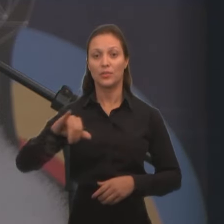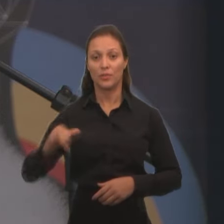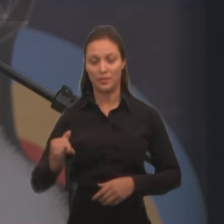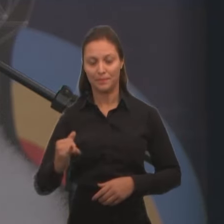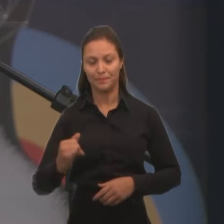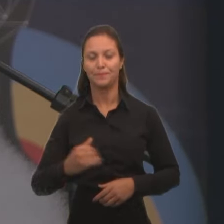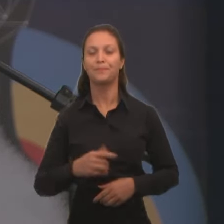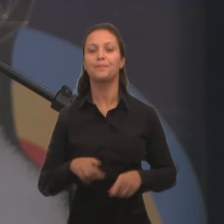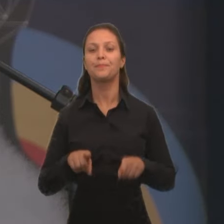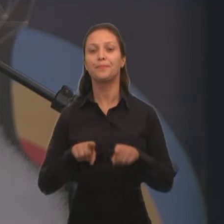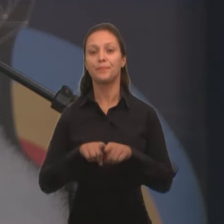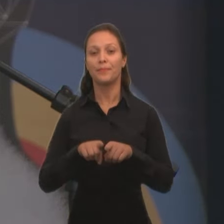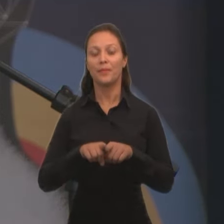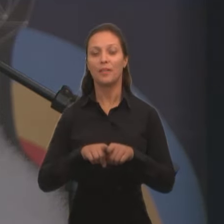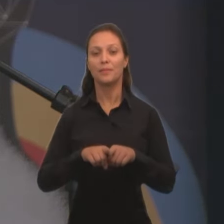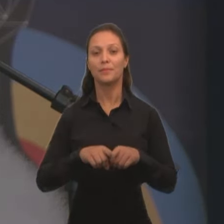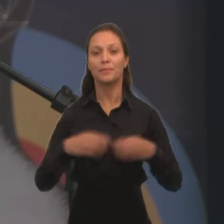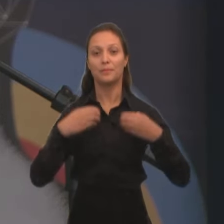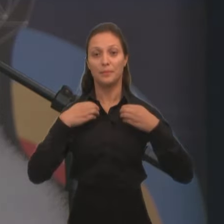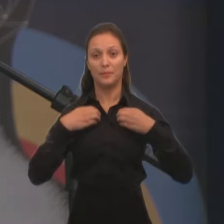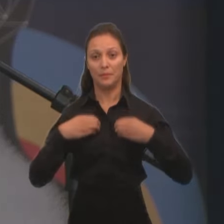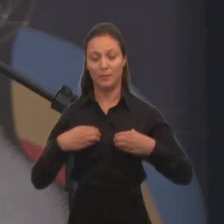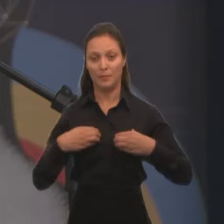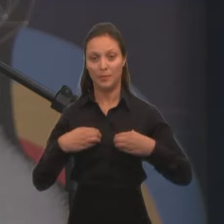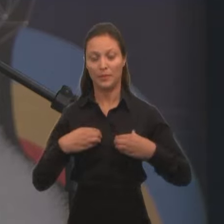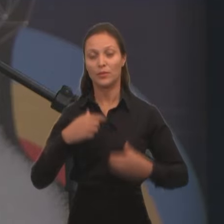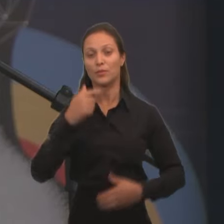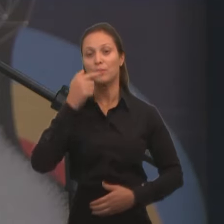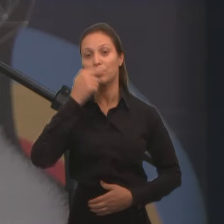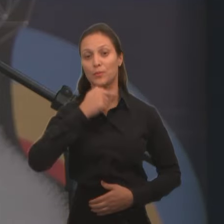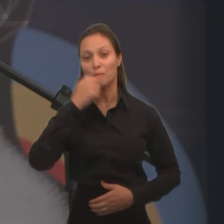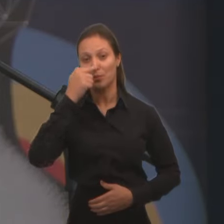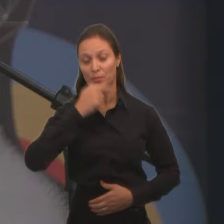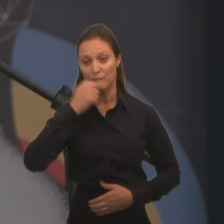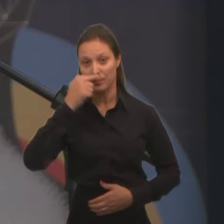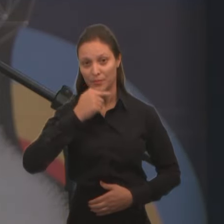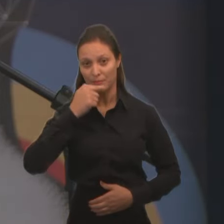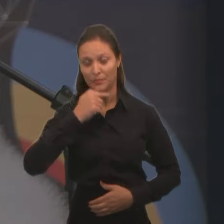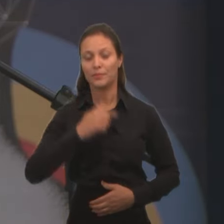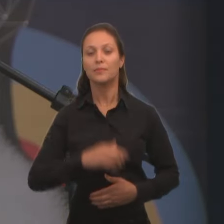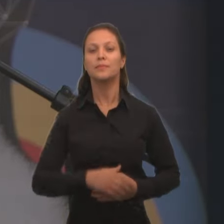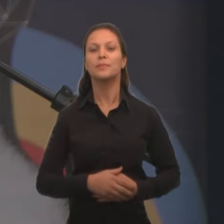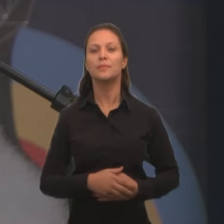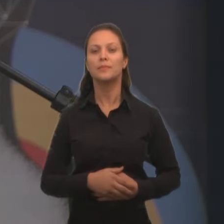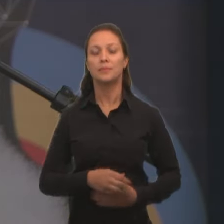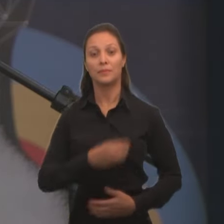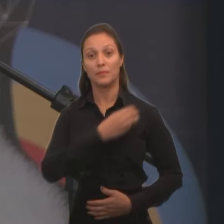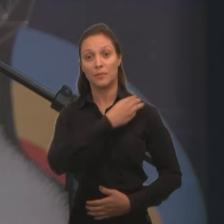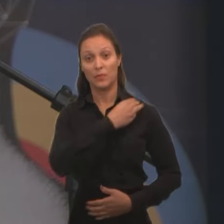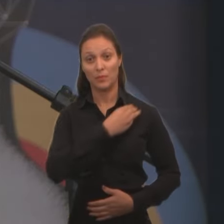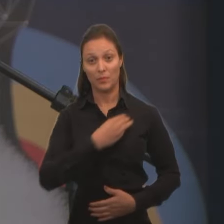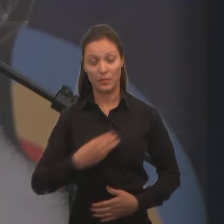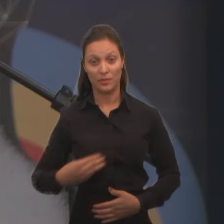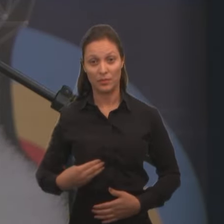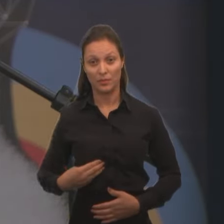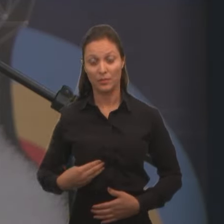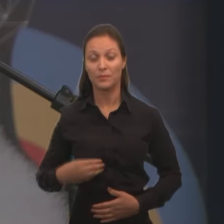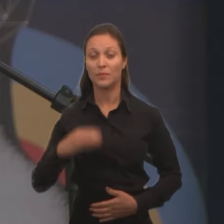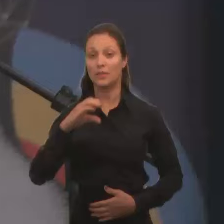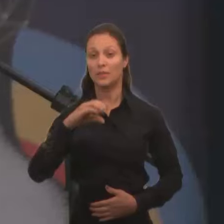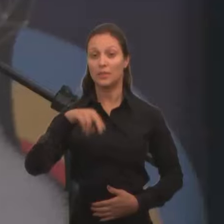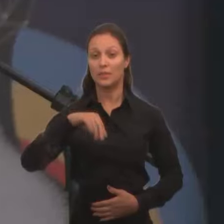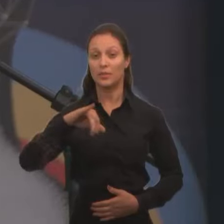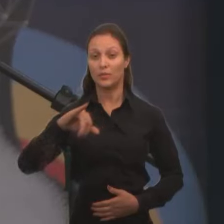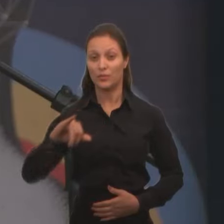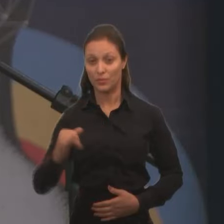excelencia el señor ministro Gilmar Mendes, del Supremo Tribunal Federal, su excelencia señora señor